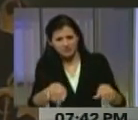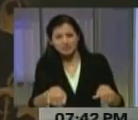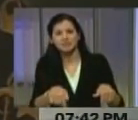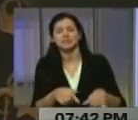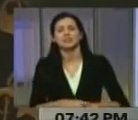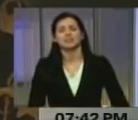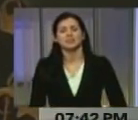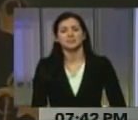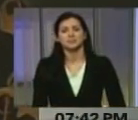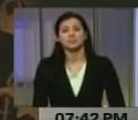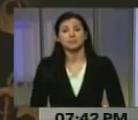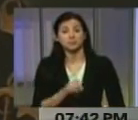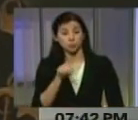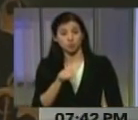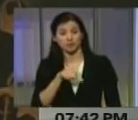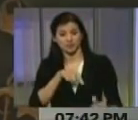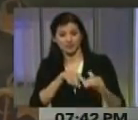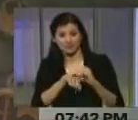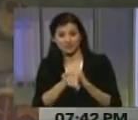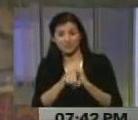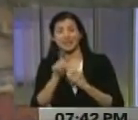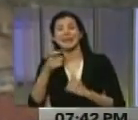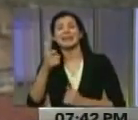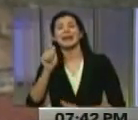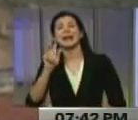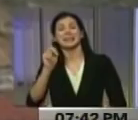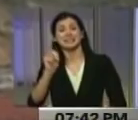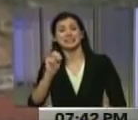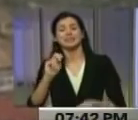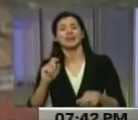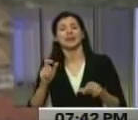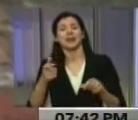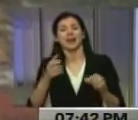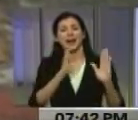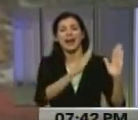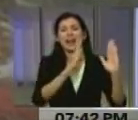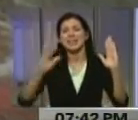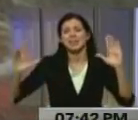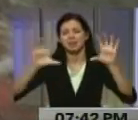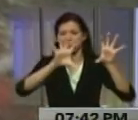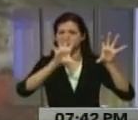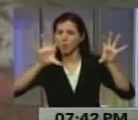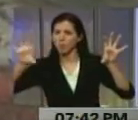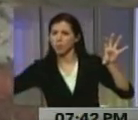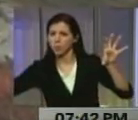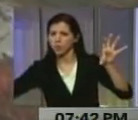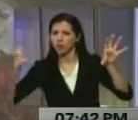está entrando a la GAN y nos sorprende en pleno montaje de esta